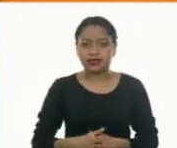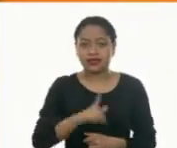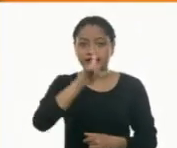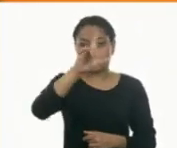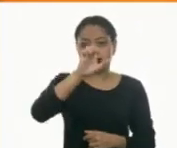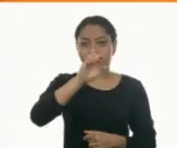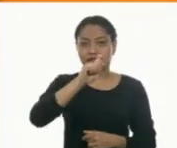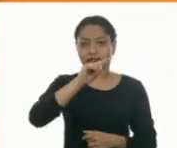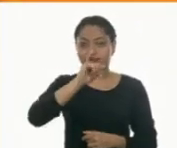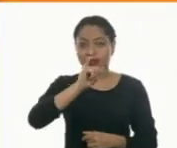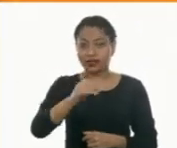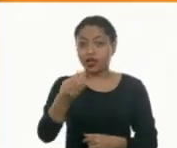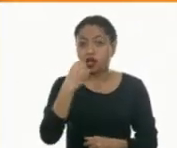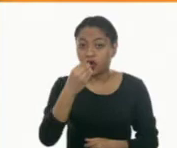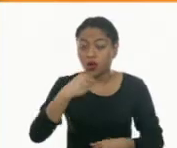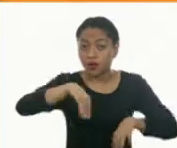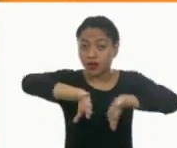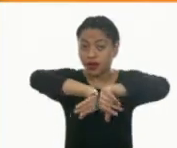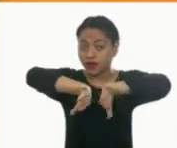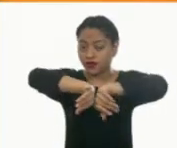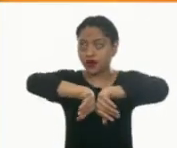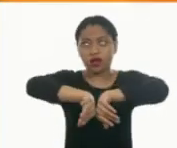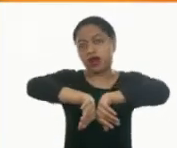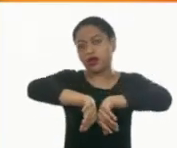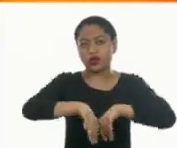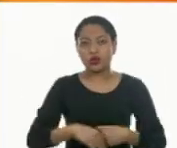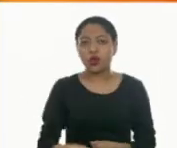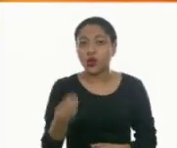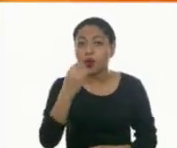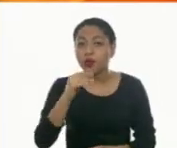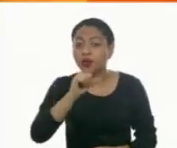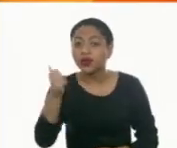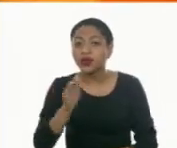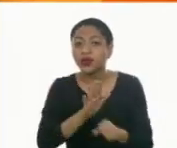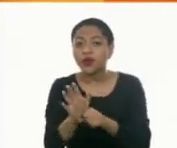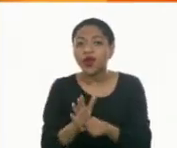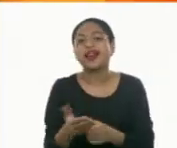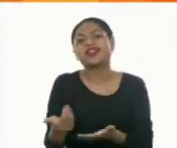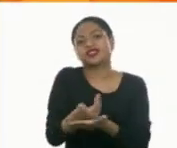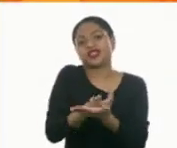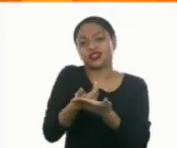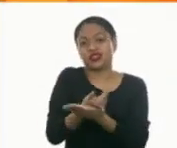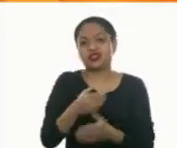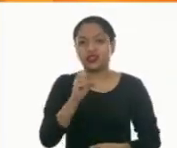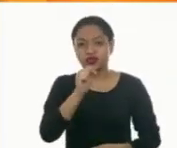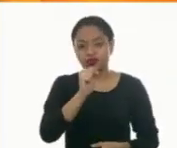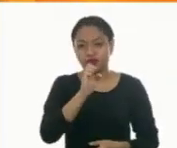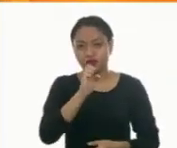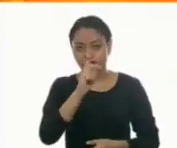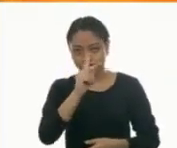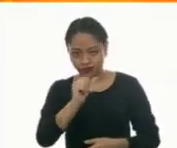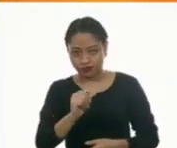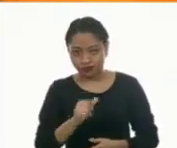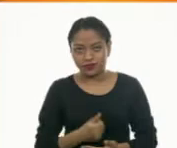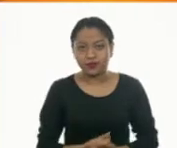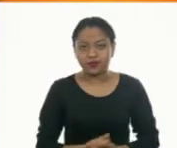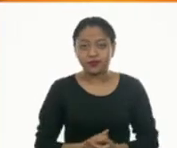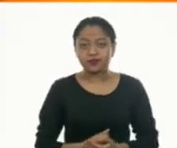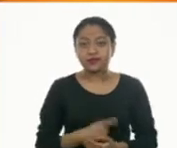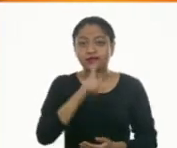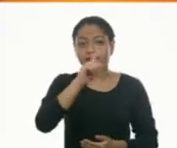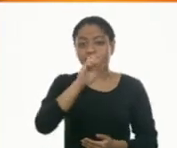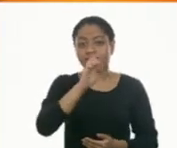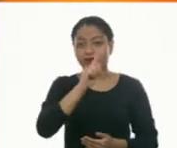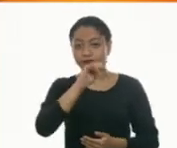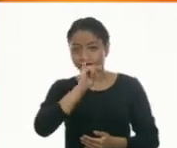foca? No. ¿Pero qué sí puede comer? Pa. La sopa, eso sí. Neti